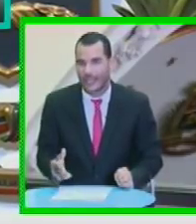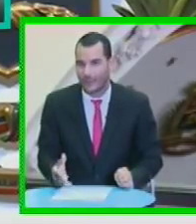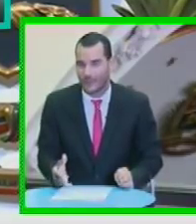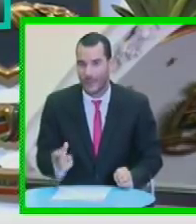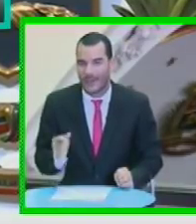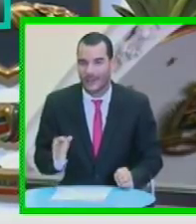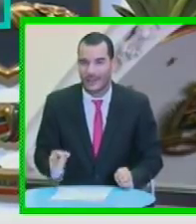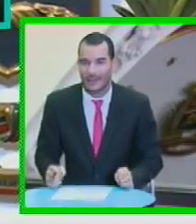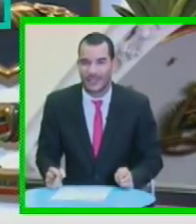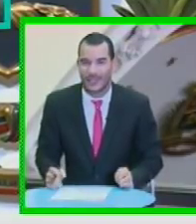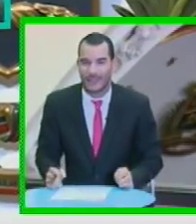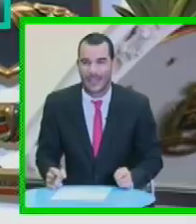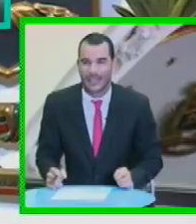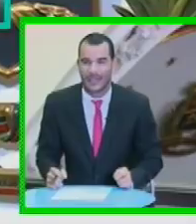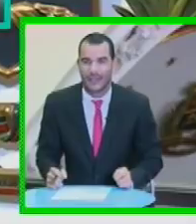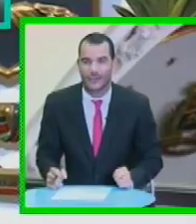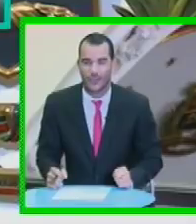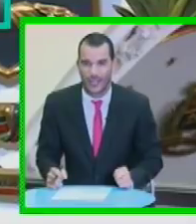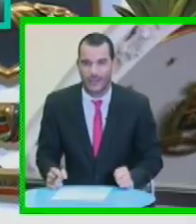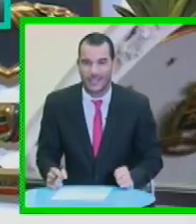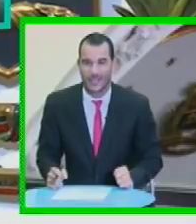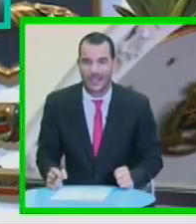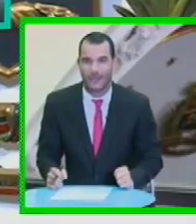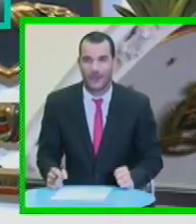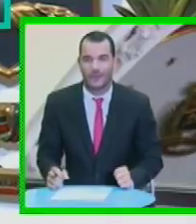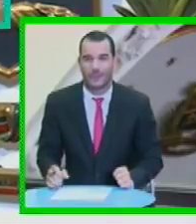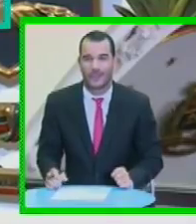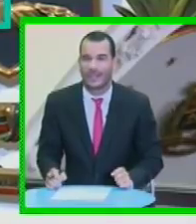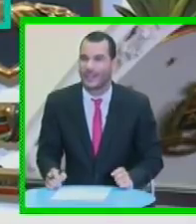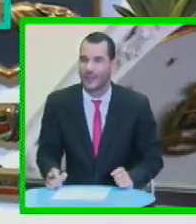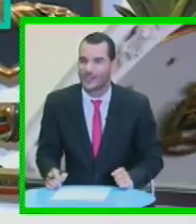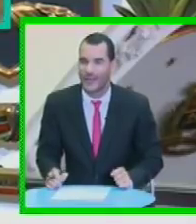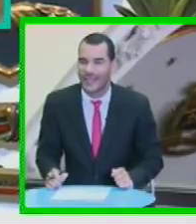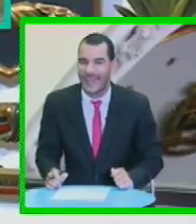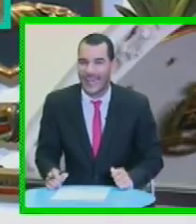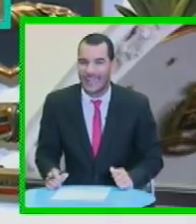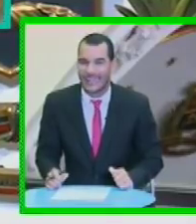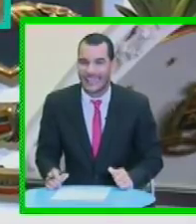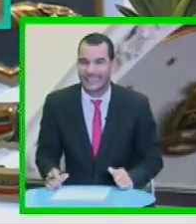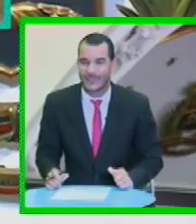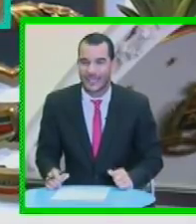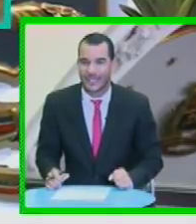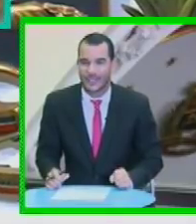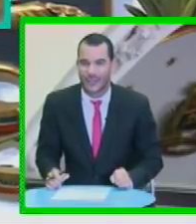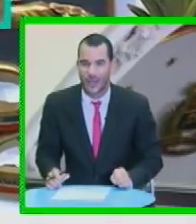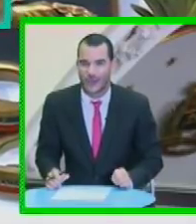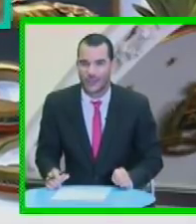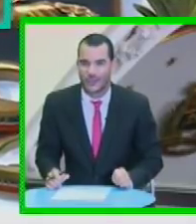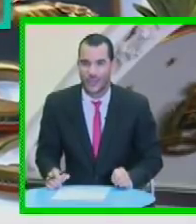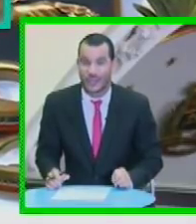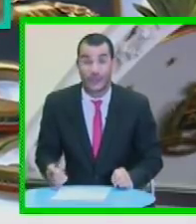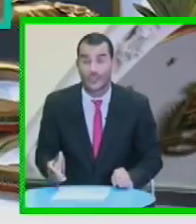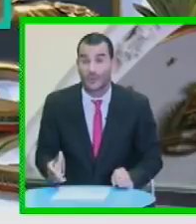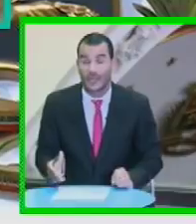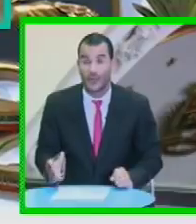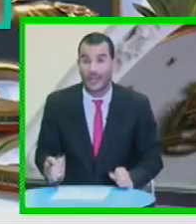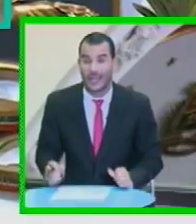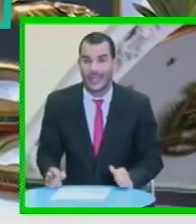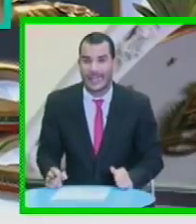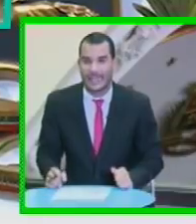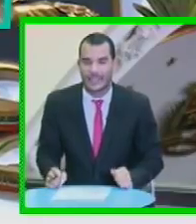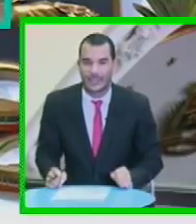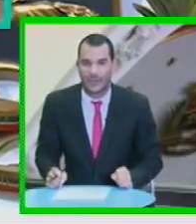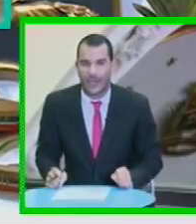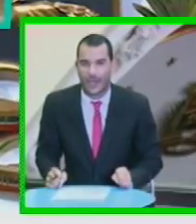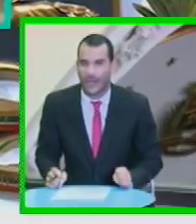plenipotenciario, que forma parte también del paquete de 8 leyes presentadas por el primer mandatario nacional ante la Asamblea Nacional Constituyente, un instrumento